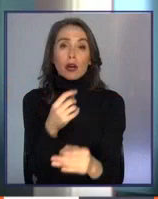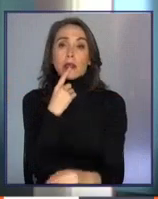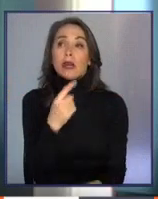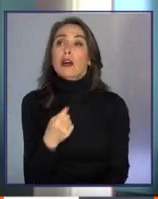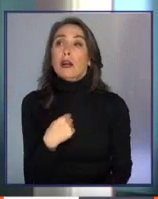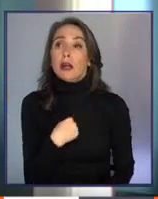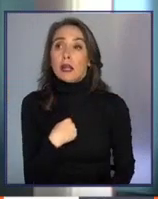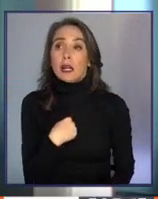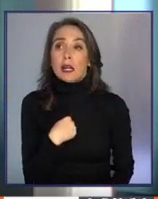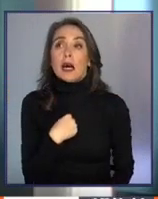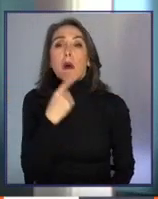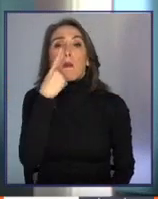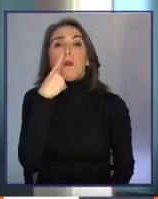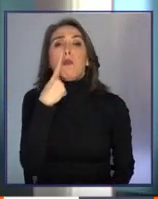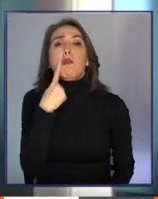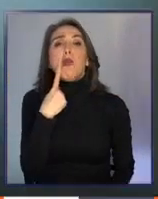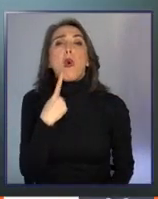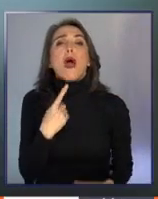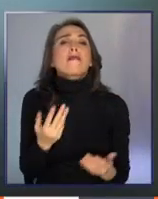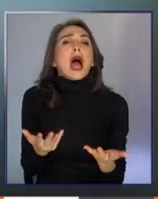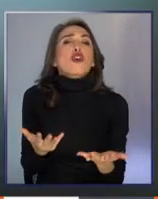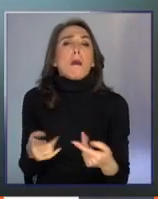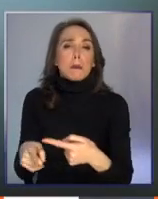un experimento social.